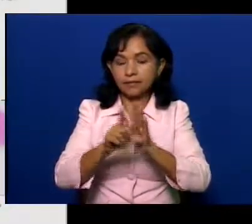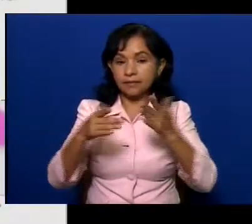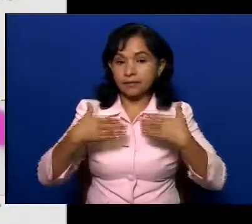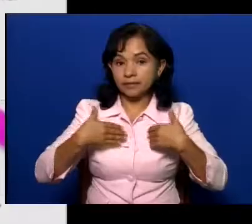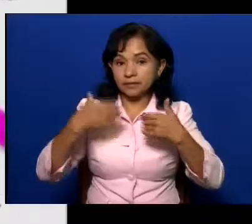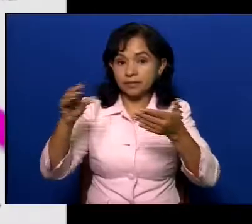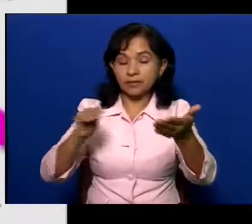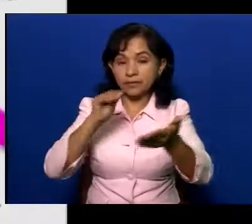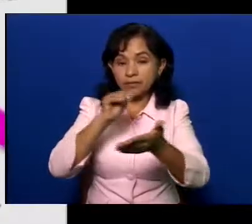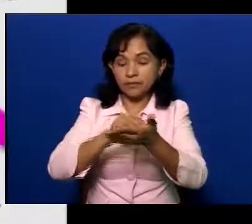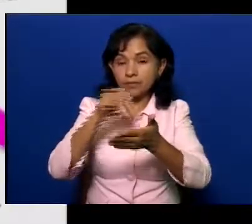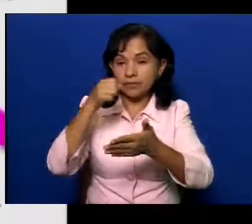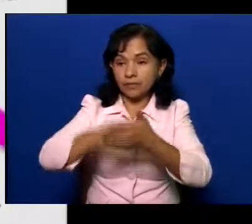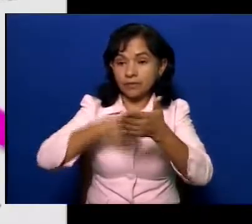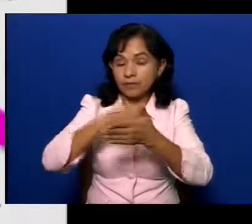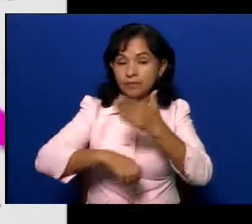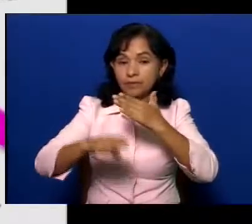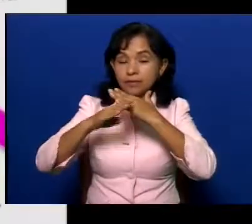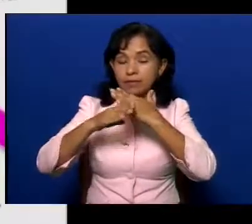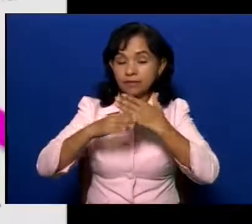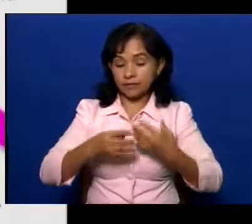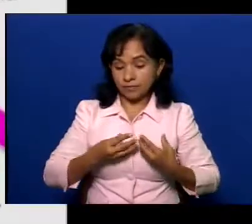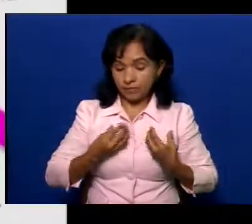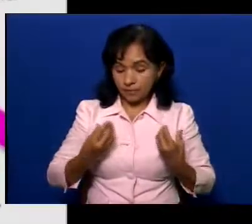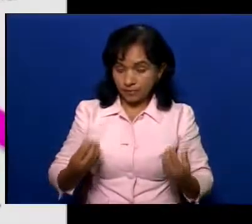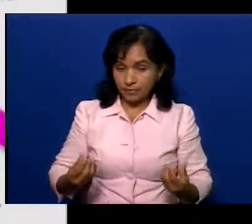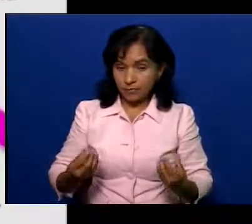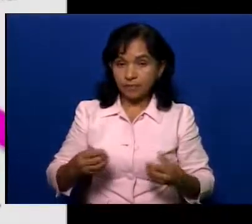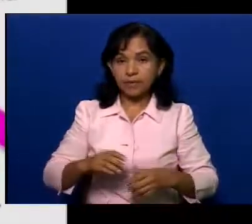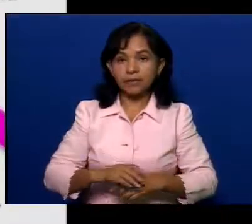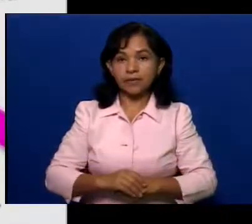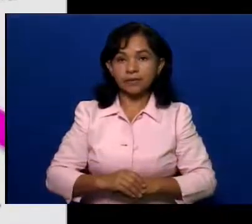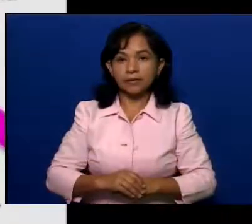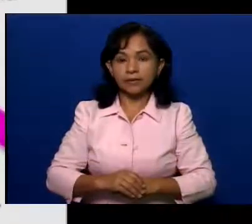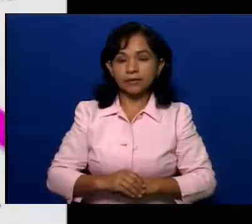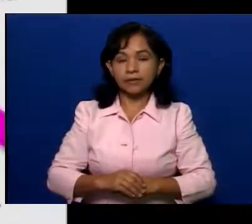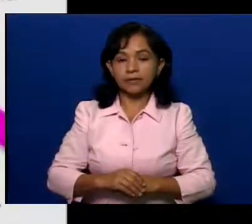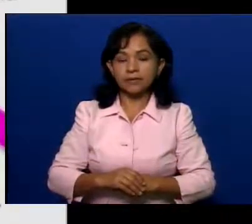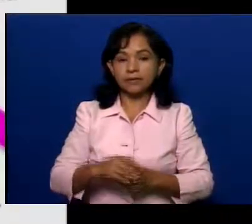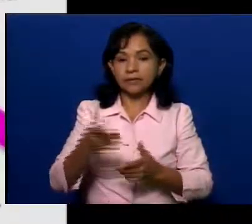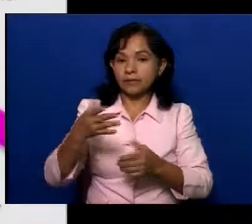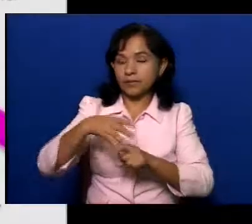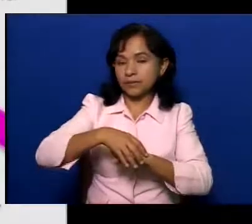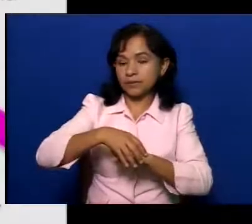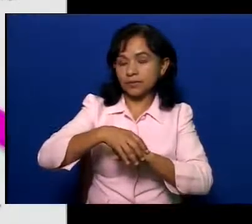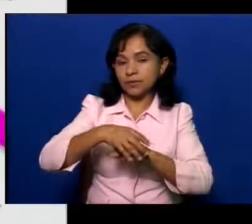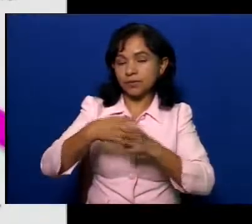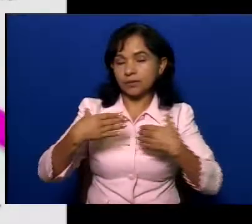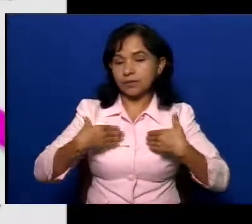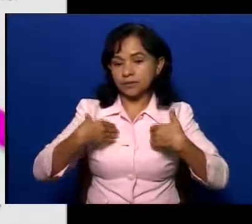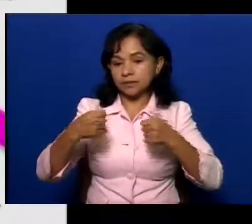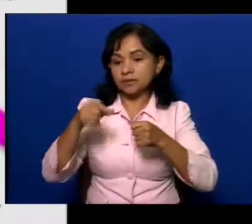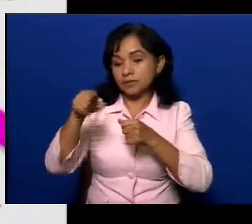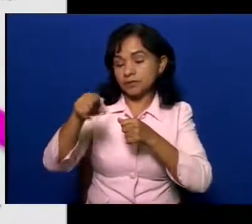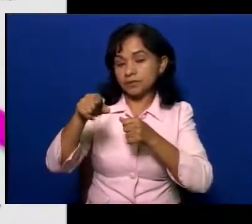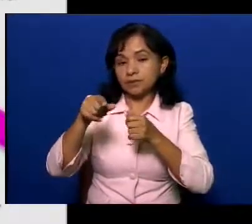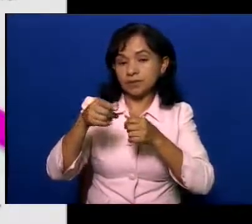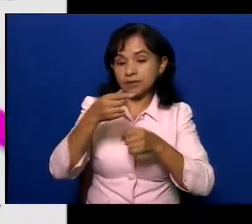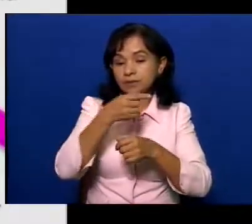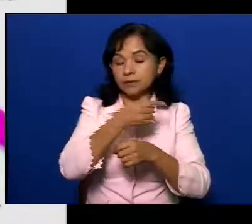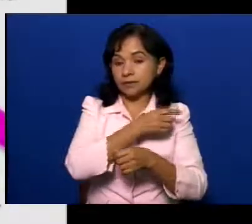estas personas y que se han sorprendido de saber que ellos son parte de ese programa cuando han buscado, o se